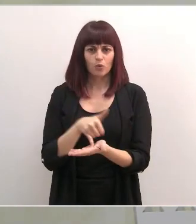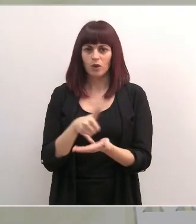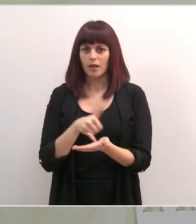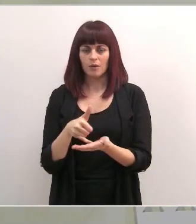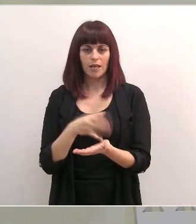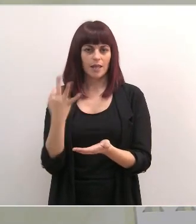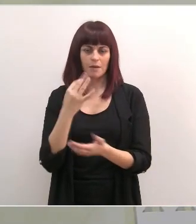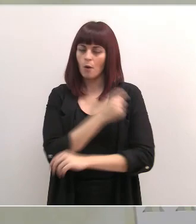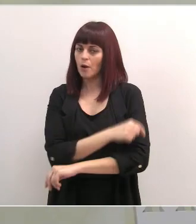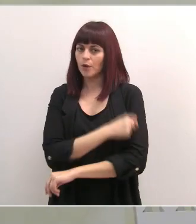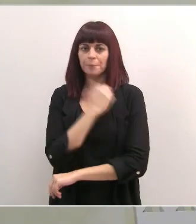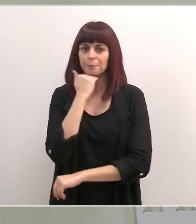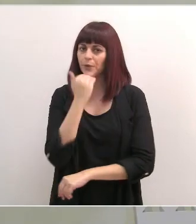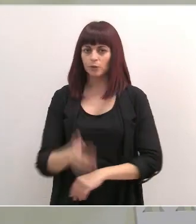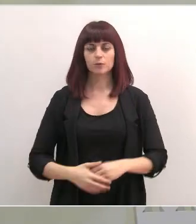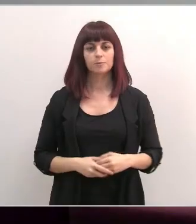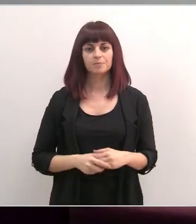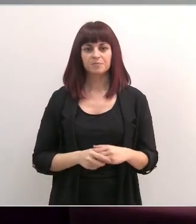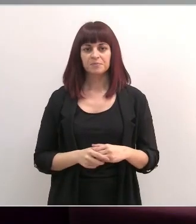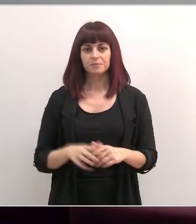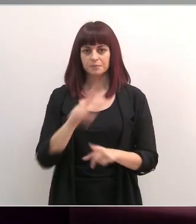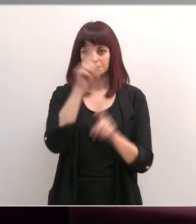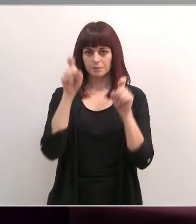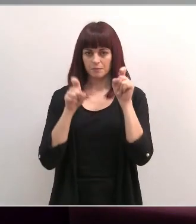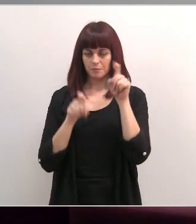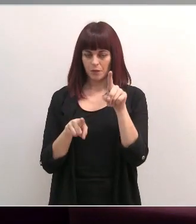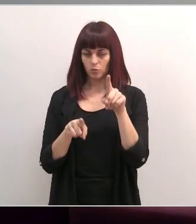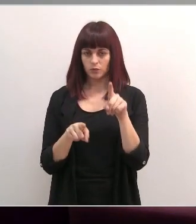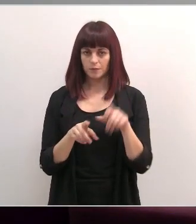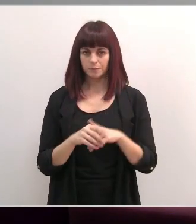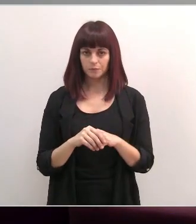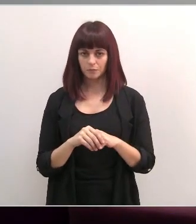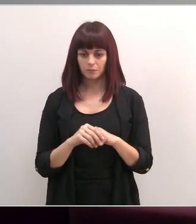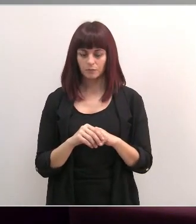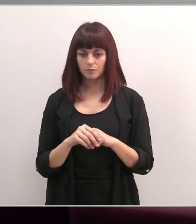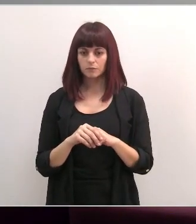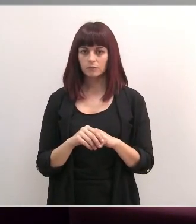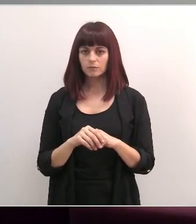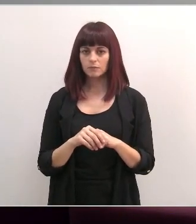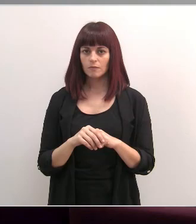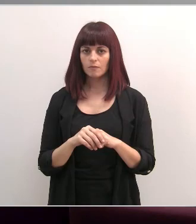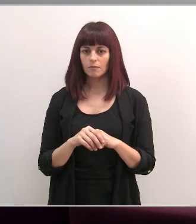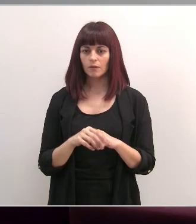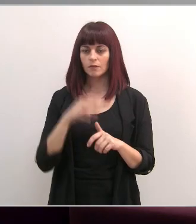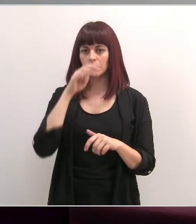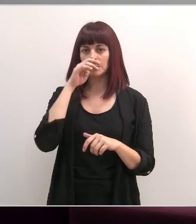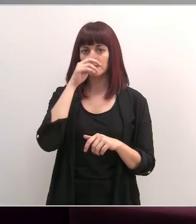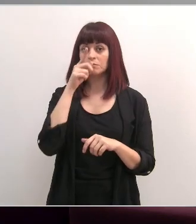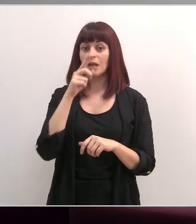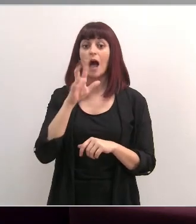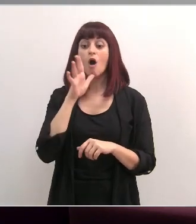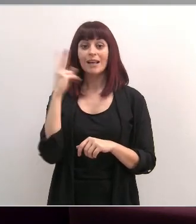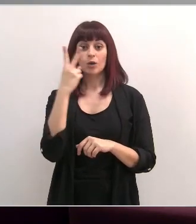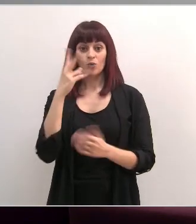debemos de abordar lo antes posible, ¿no? Mi pregunta o mi aclaración era si era compatible seguir suministrando segundas